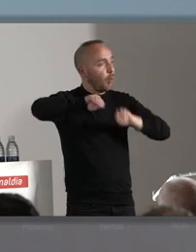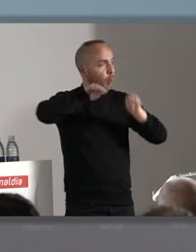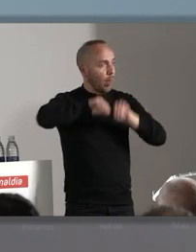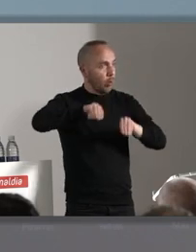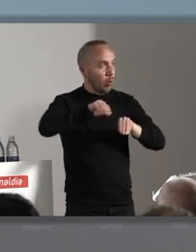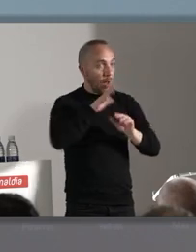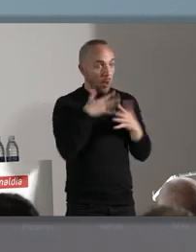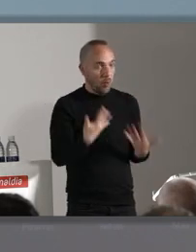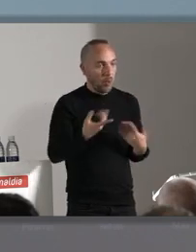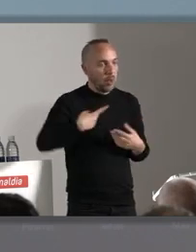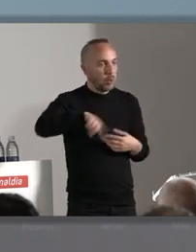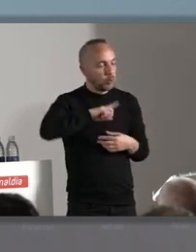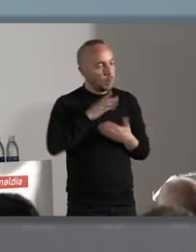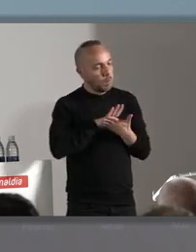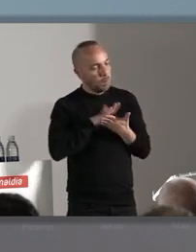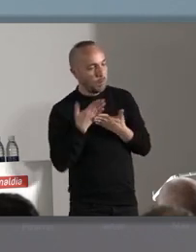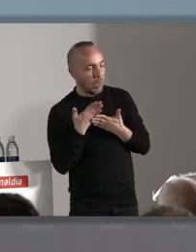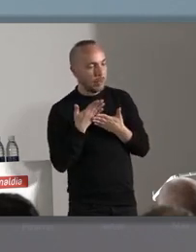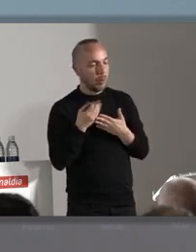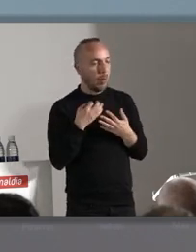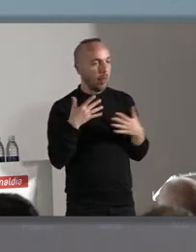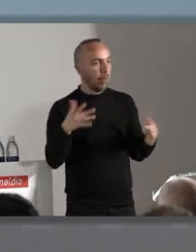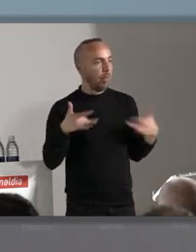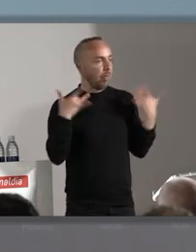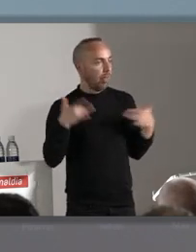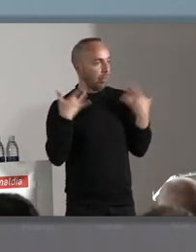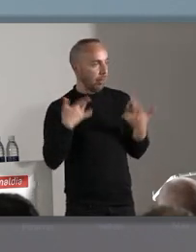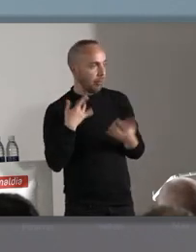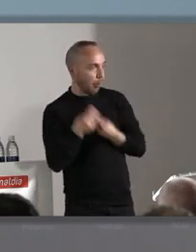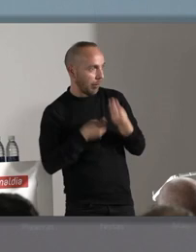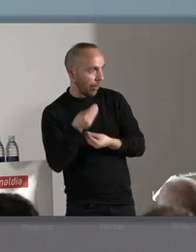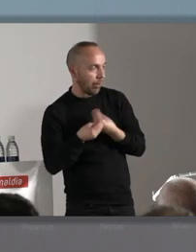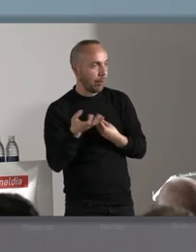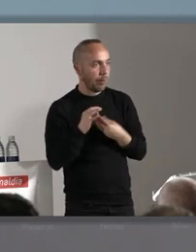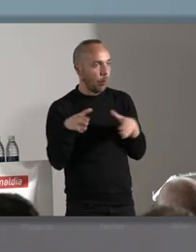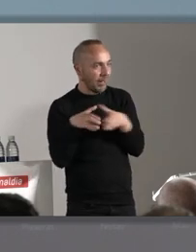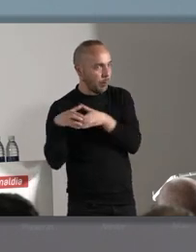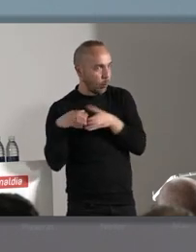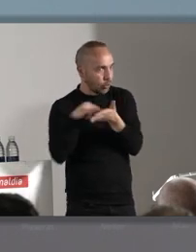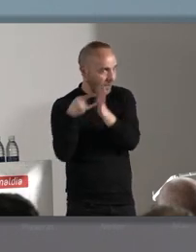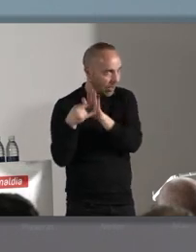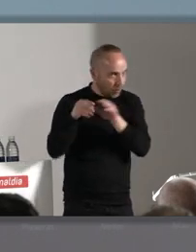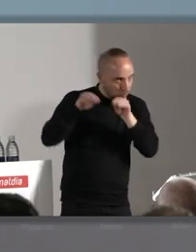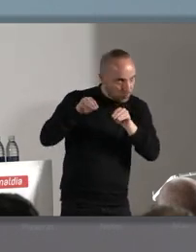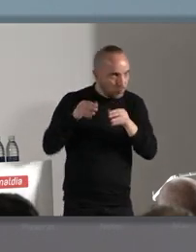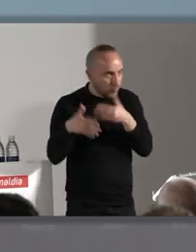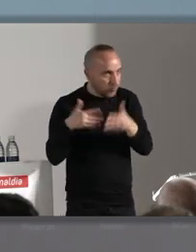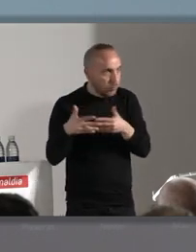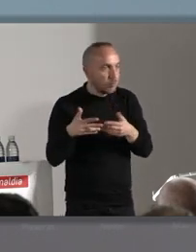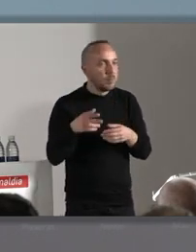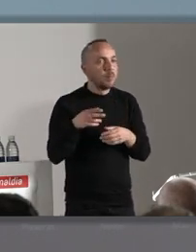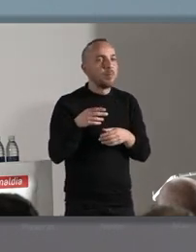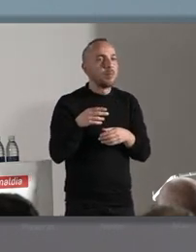estamos haciendo en parte pues, de forma amateur, o los equipos técnicos, o gracias a entidades tractoras del modelo, pues a veces apoyo